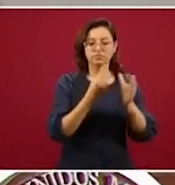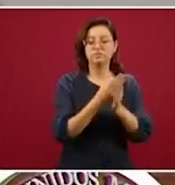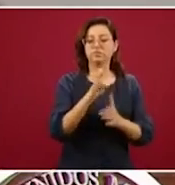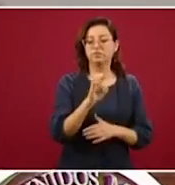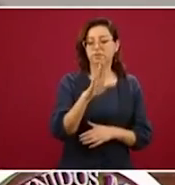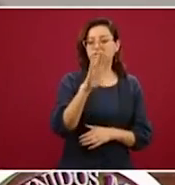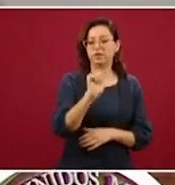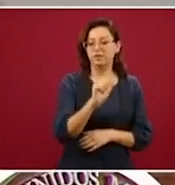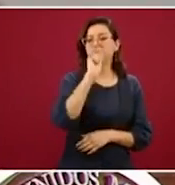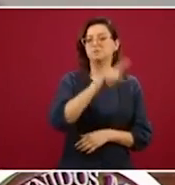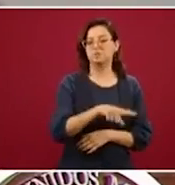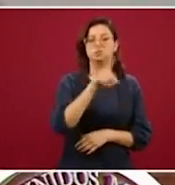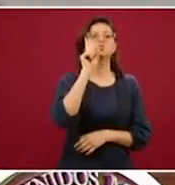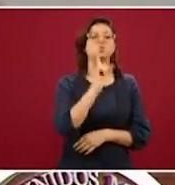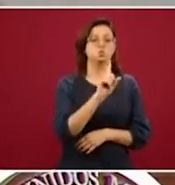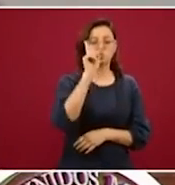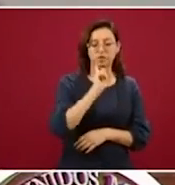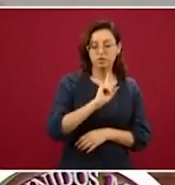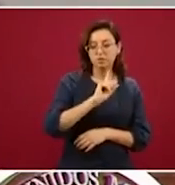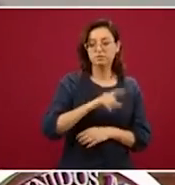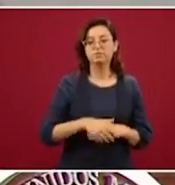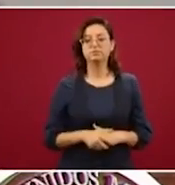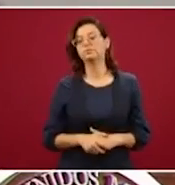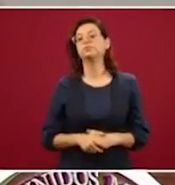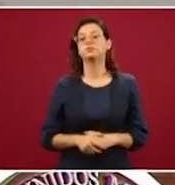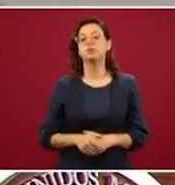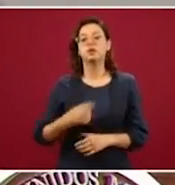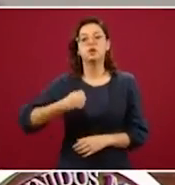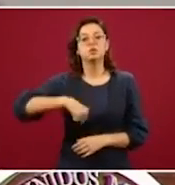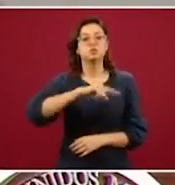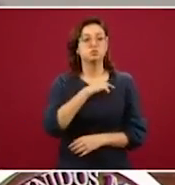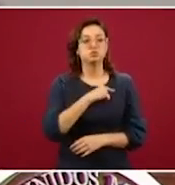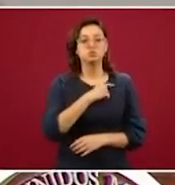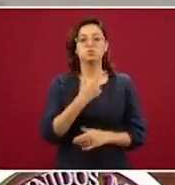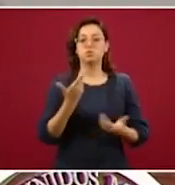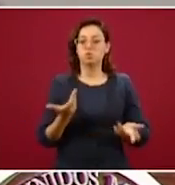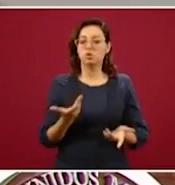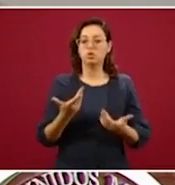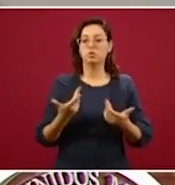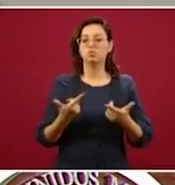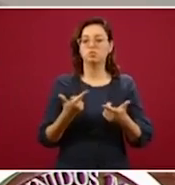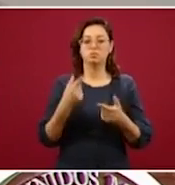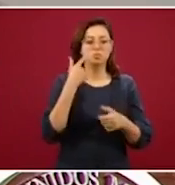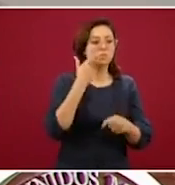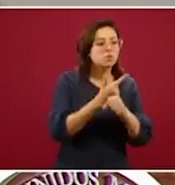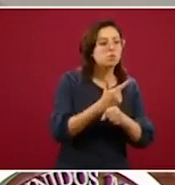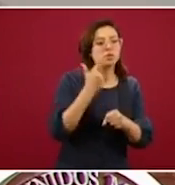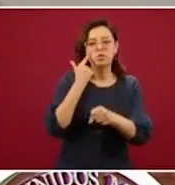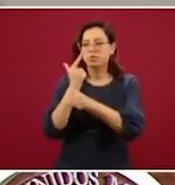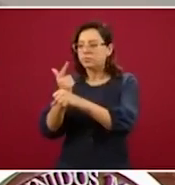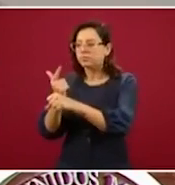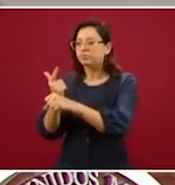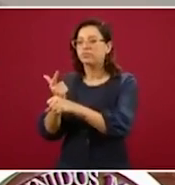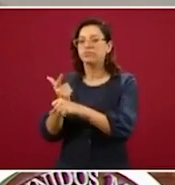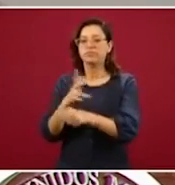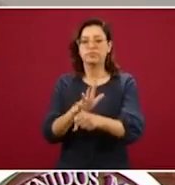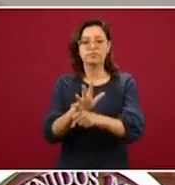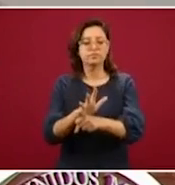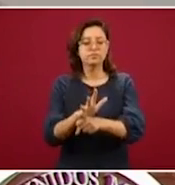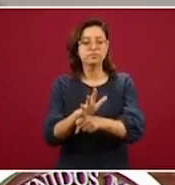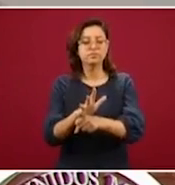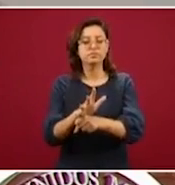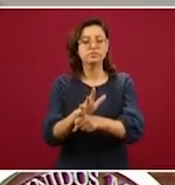pasado, son mujeres. Y lo que hemos estado conociendo de este grupo de jóvenes es